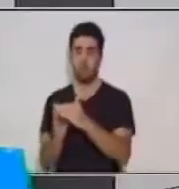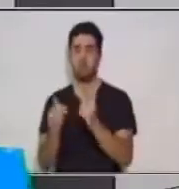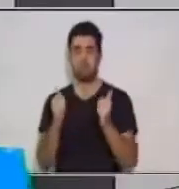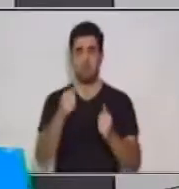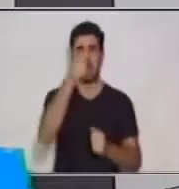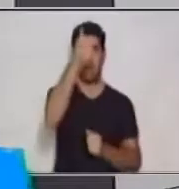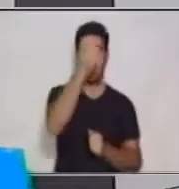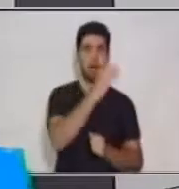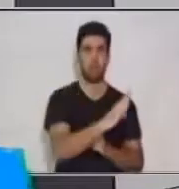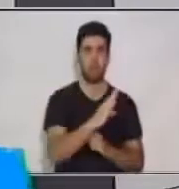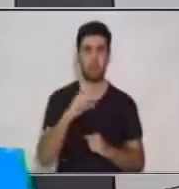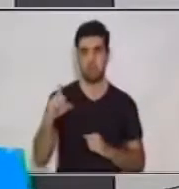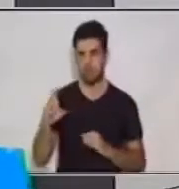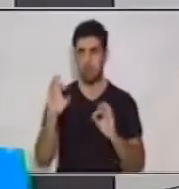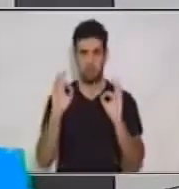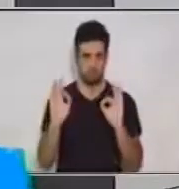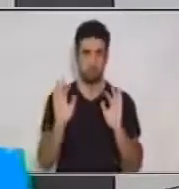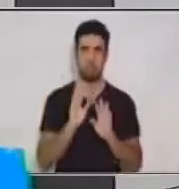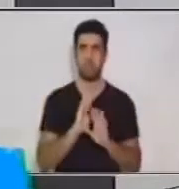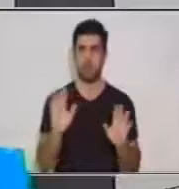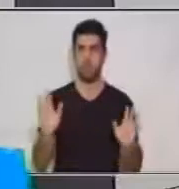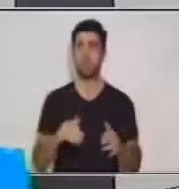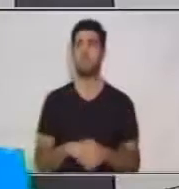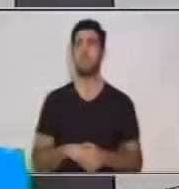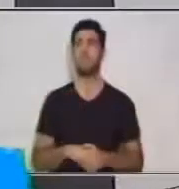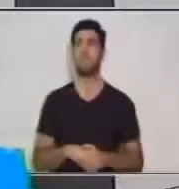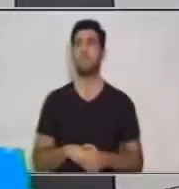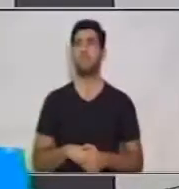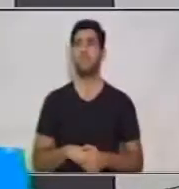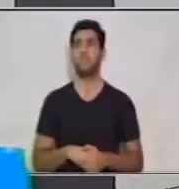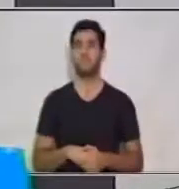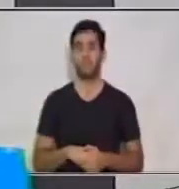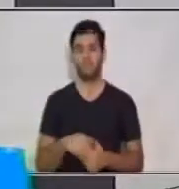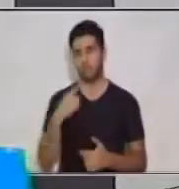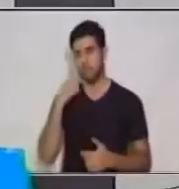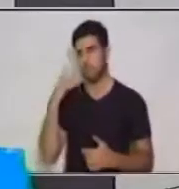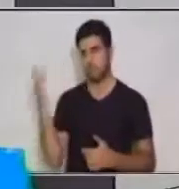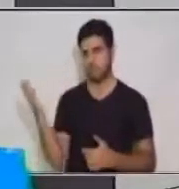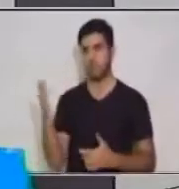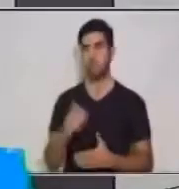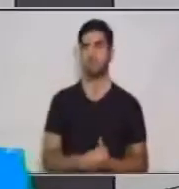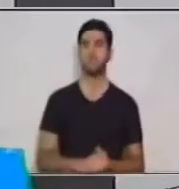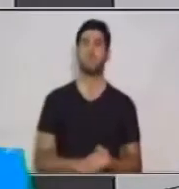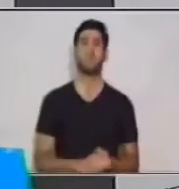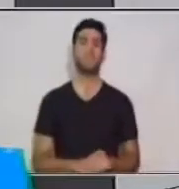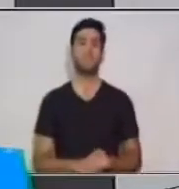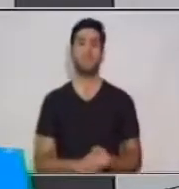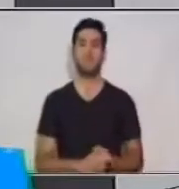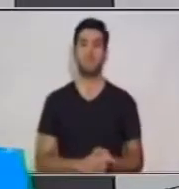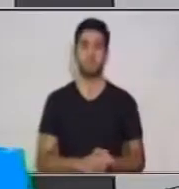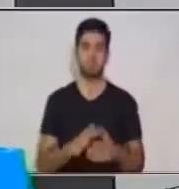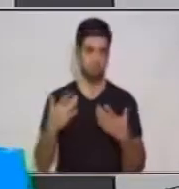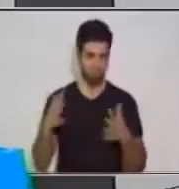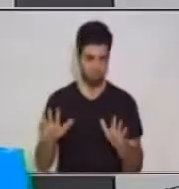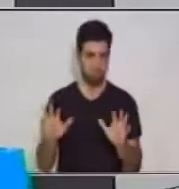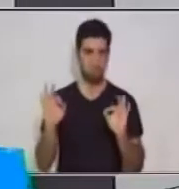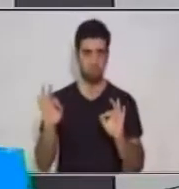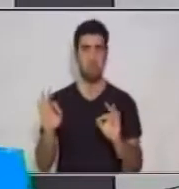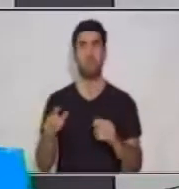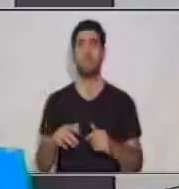Los vértices ya habíamos colocado sus ubicaciones A, B, C. Ahí tenemos los